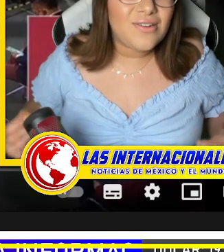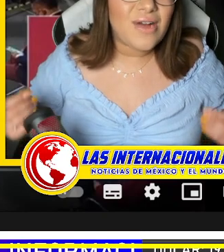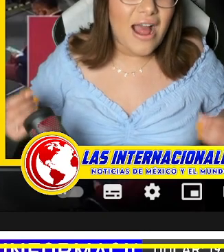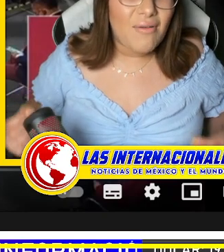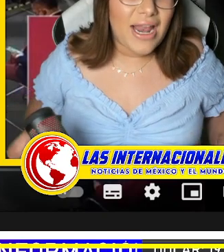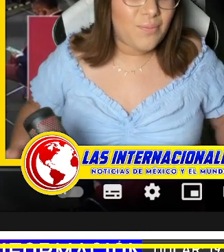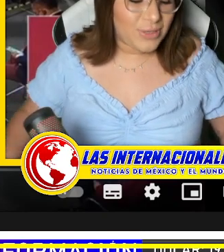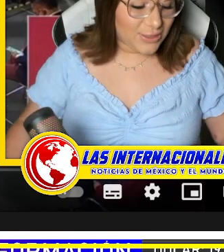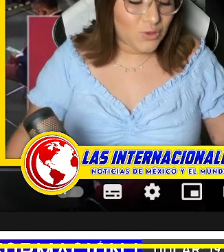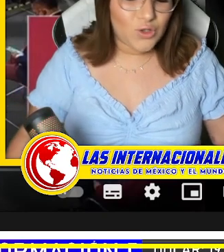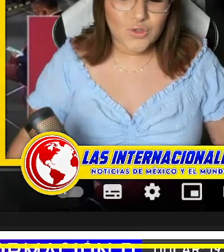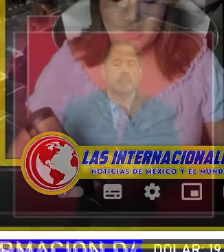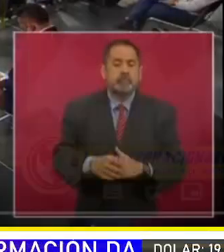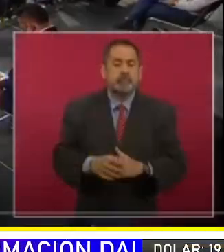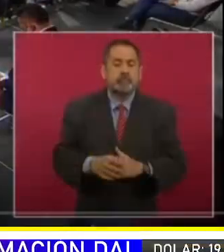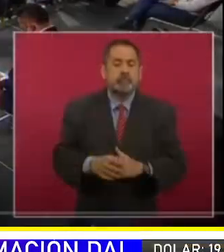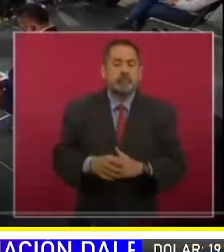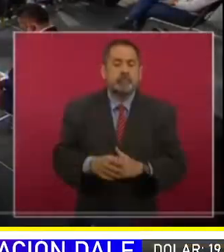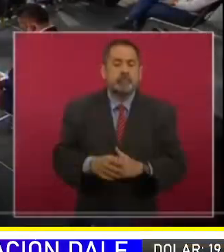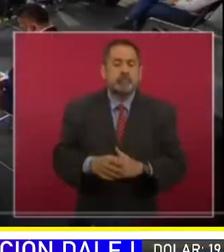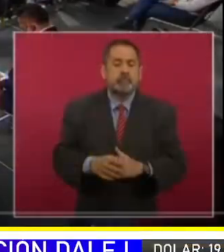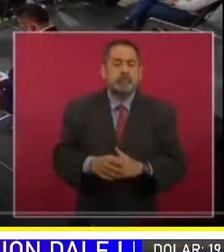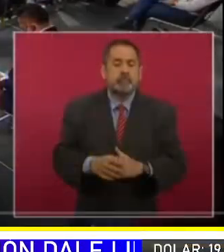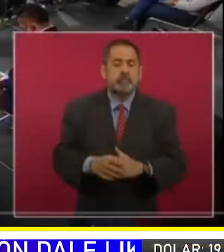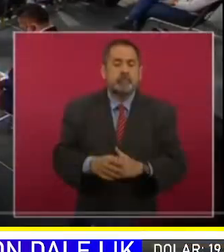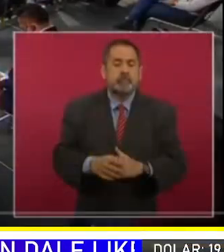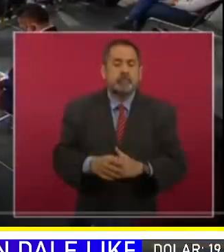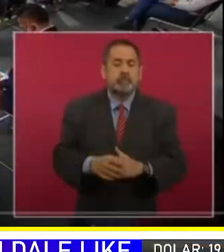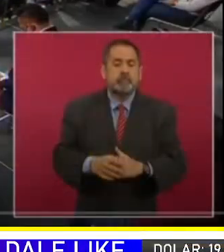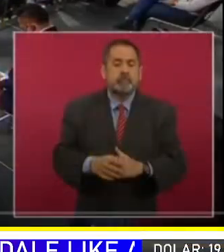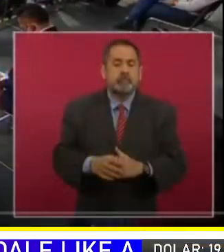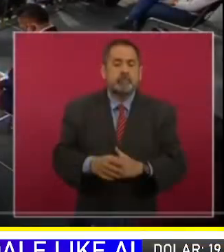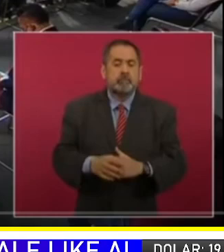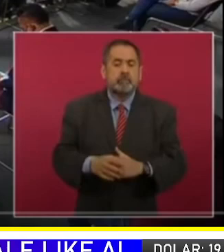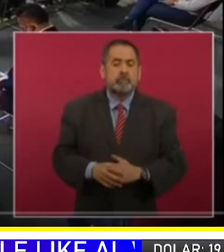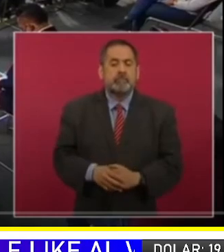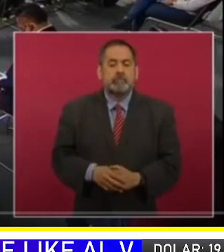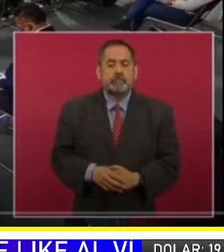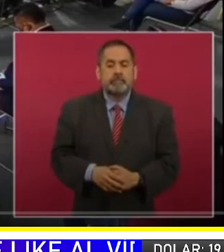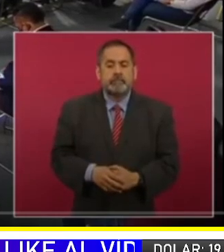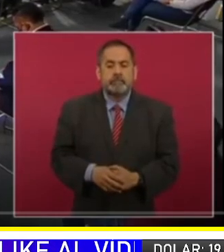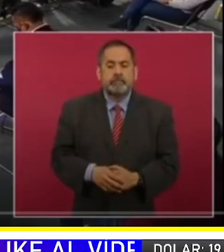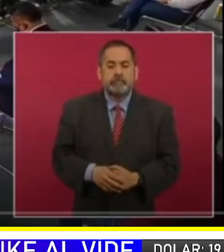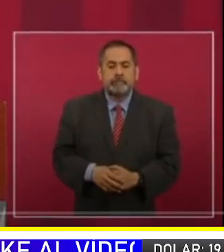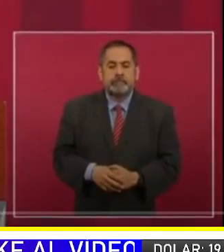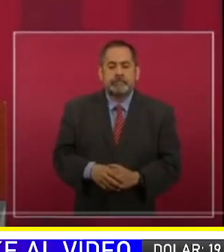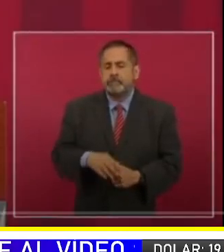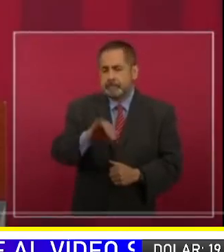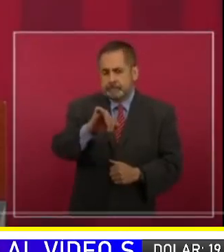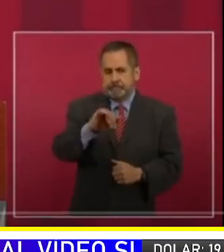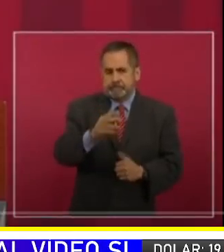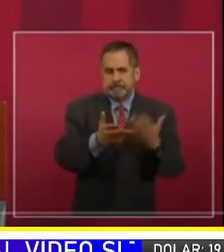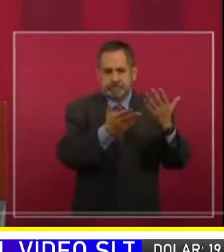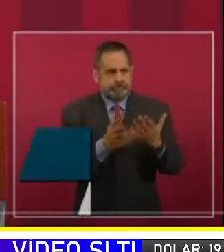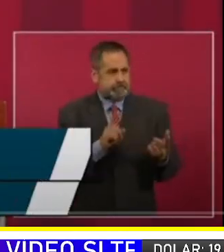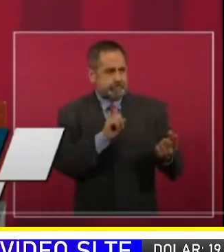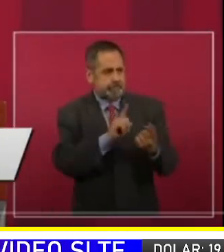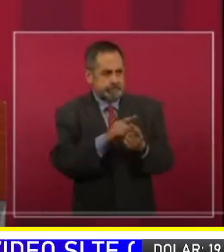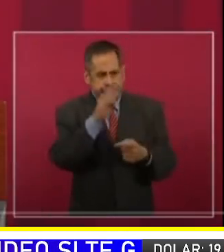se vino a hablar? Pues esto nos lo contó el presidente el día de hoy. Vamos a escucharlo. A recibir al señor